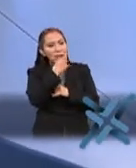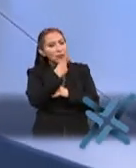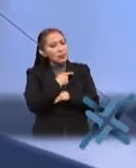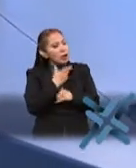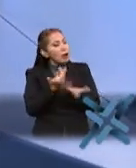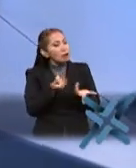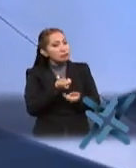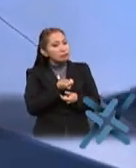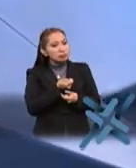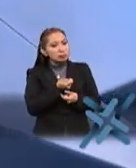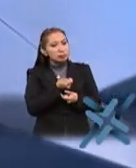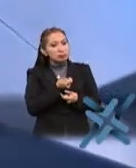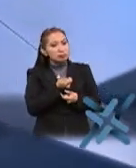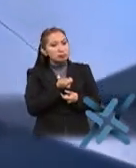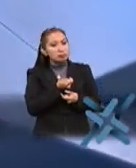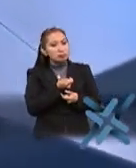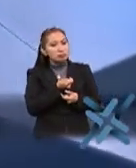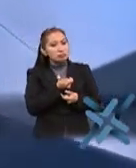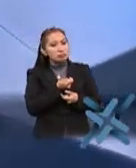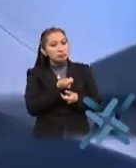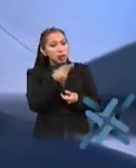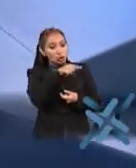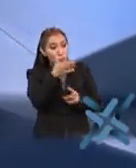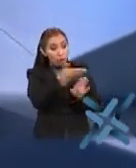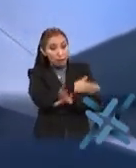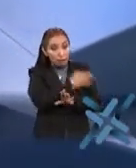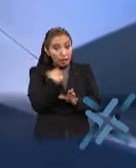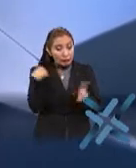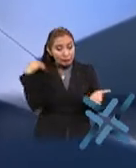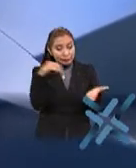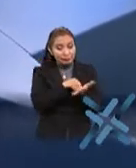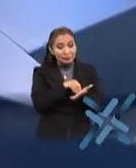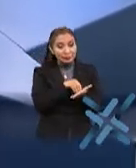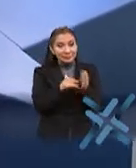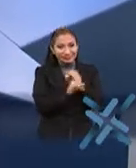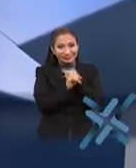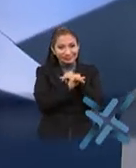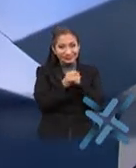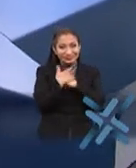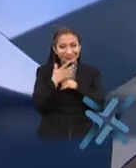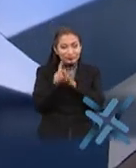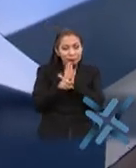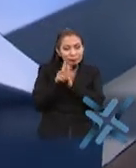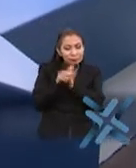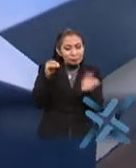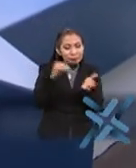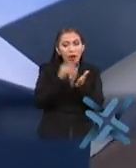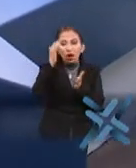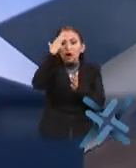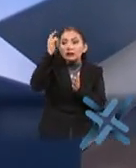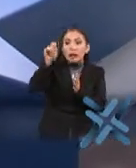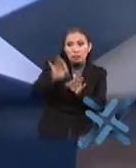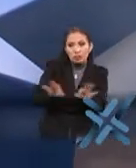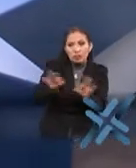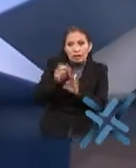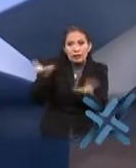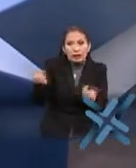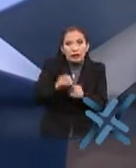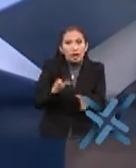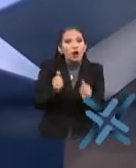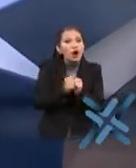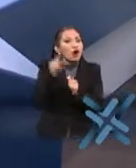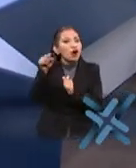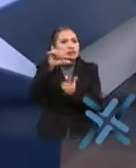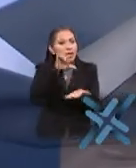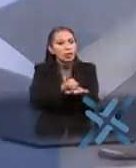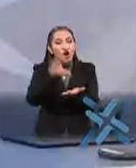la primera serie que se subió a este archivo digital que tenemos fue porque conocer es importante, ¿no? Que fue a través de